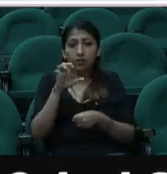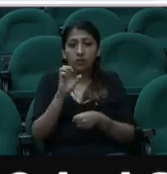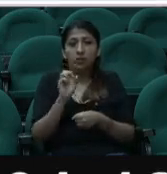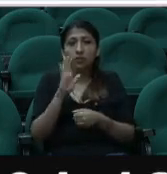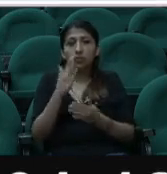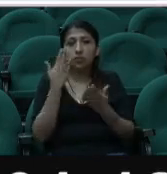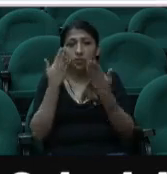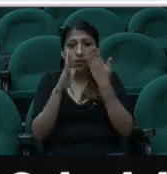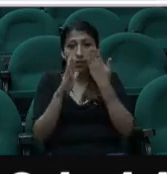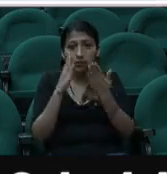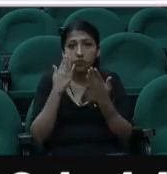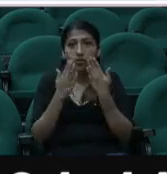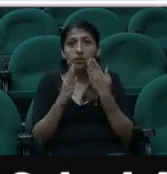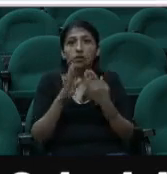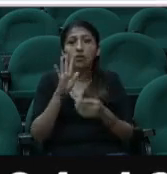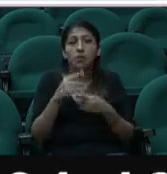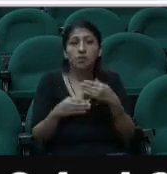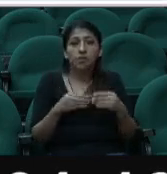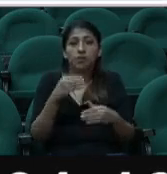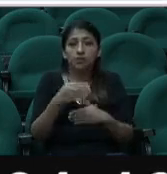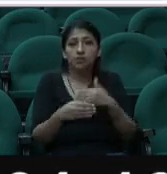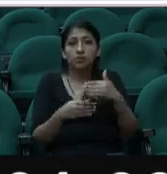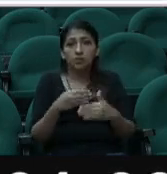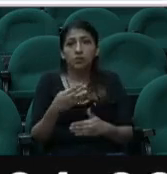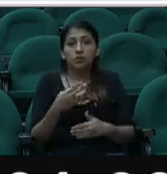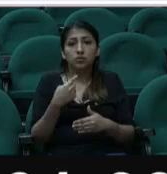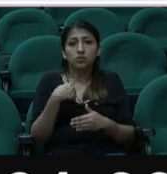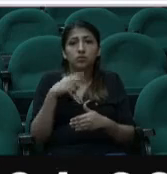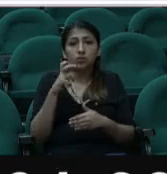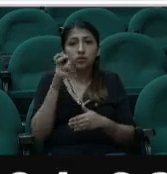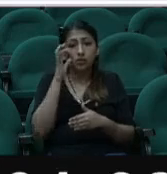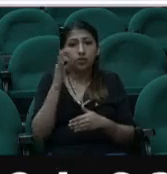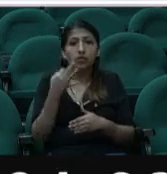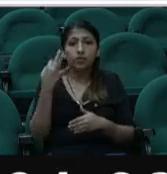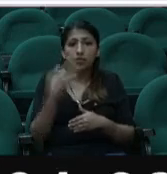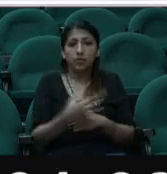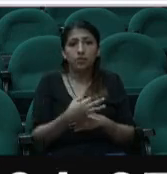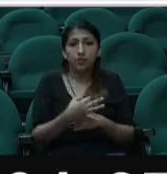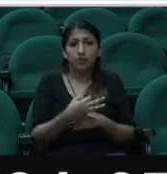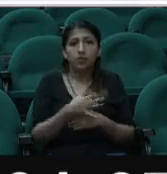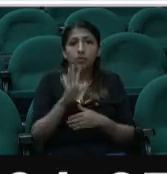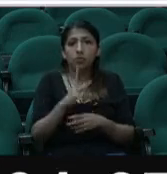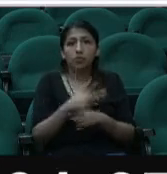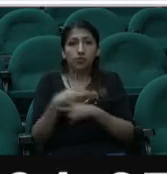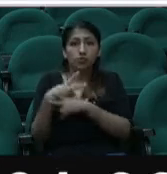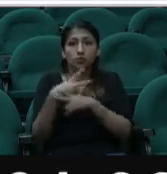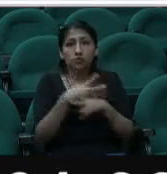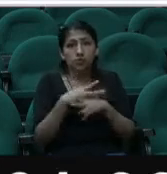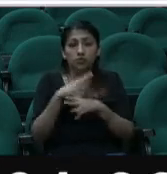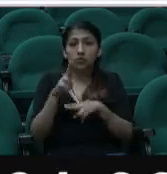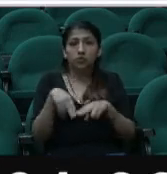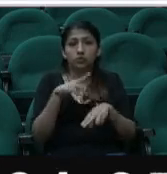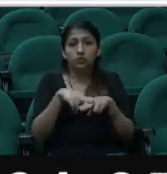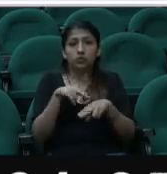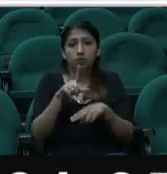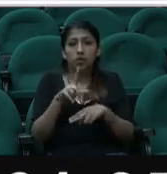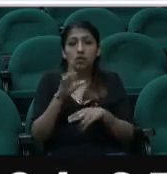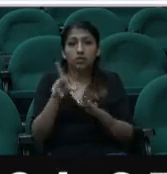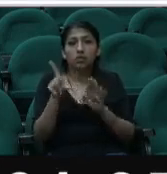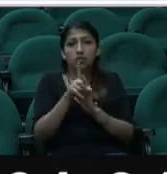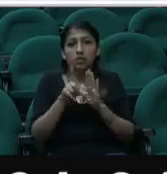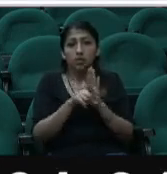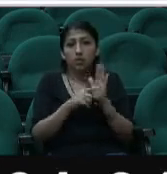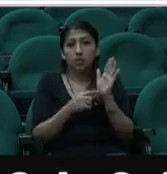ir transparentando paso a paso pero yo sí creo firmemente en el consejo nacional electoral que a través de su